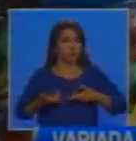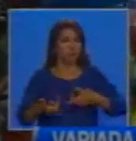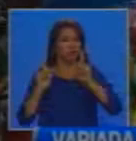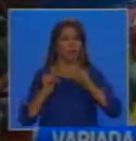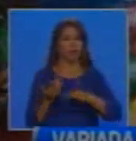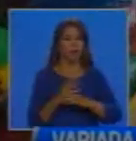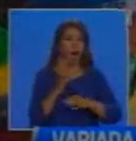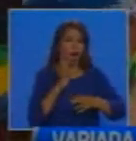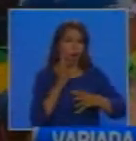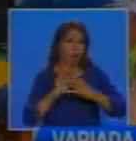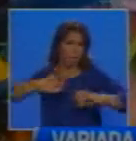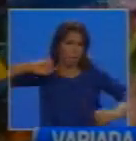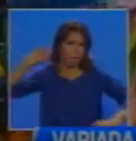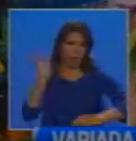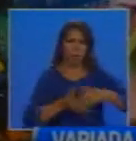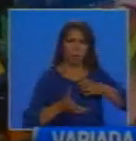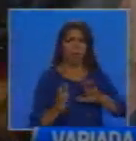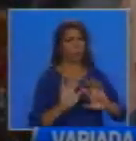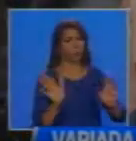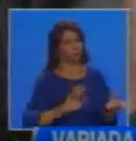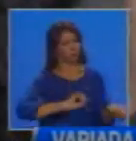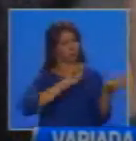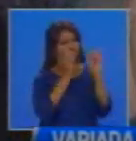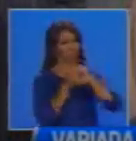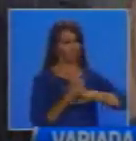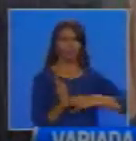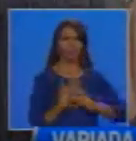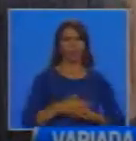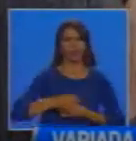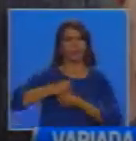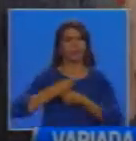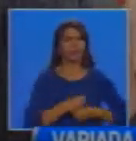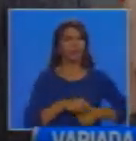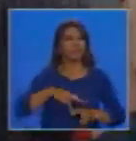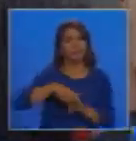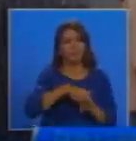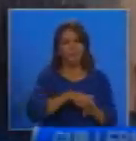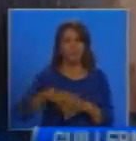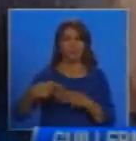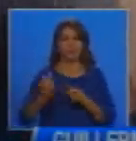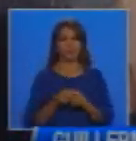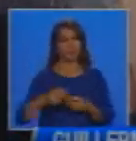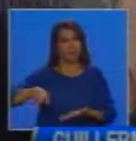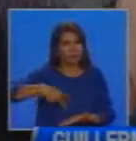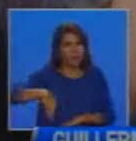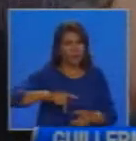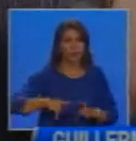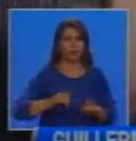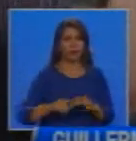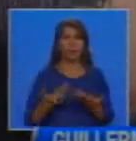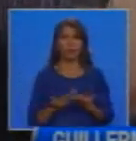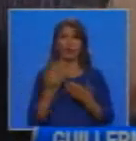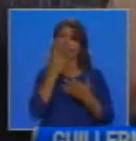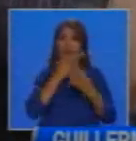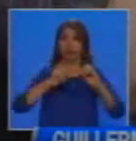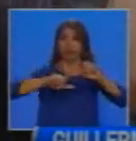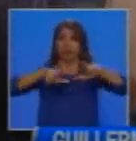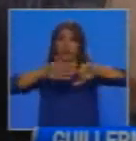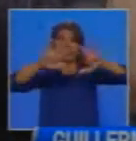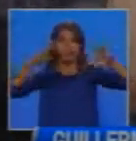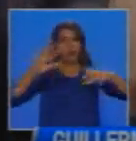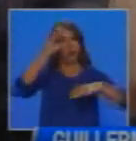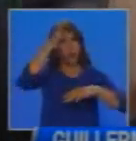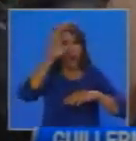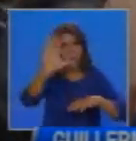con agua por alegres y coloridas comparsas. Todo lo que es gastronomía, todo lo que es paisaje y cultura de nuestro pueblo, con los